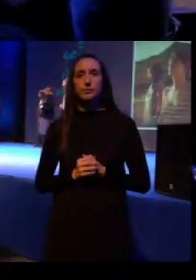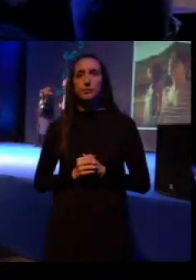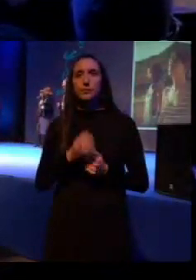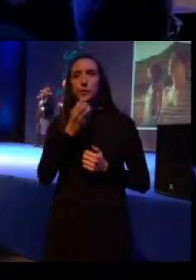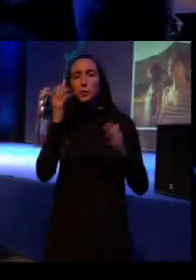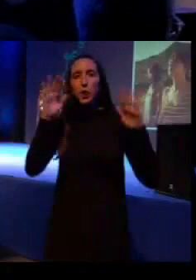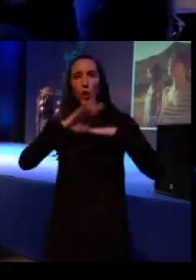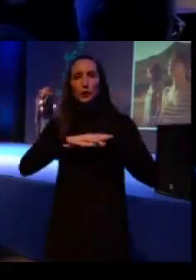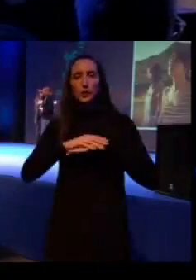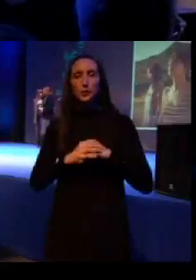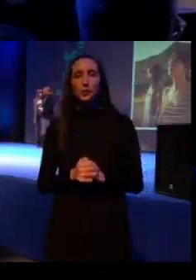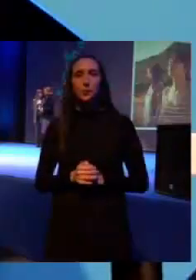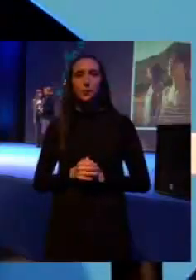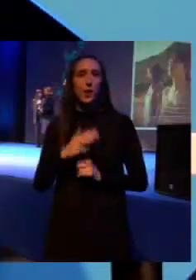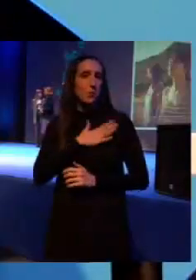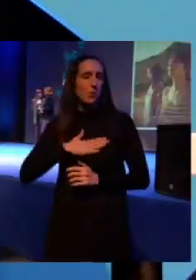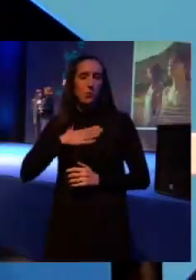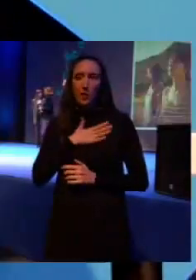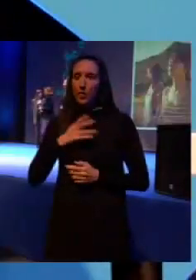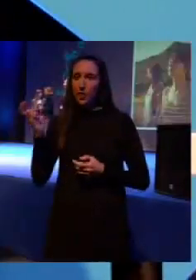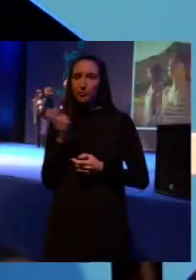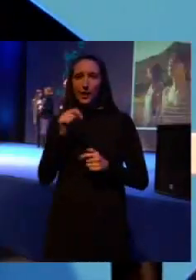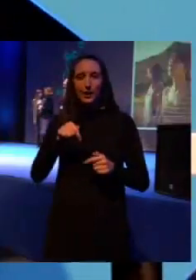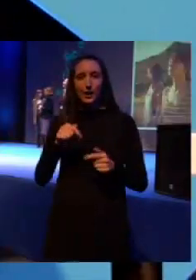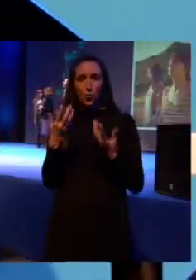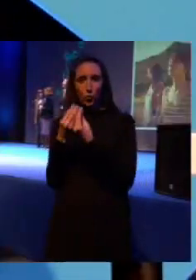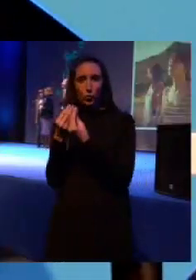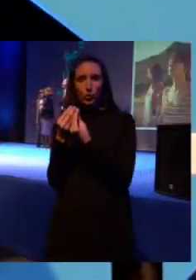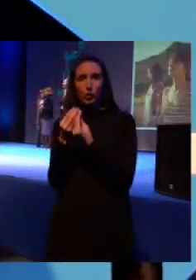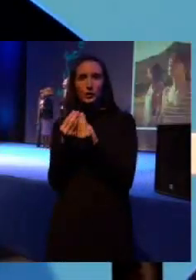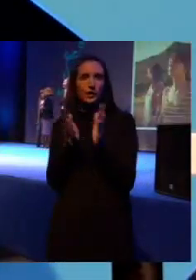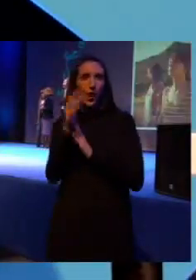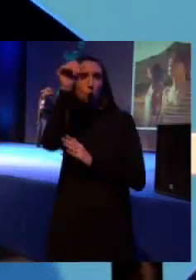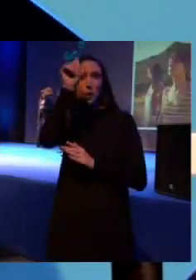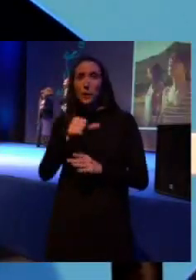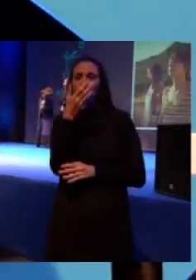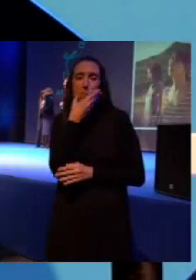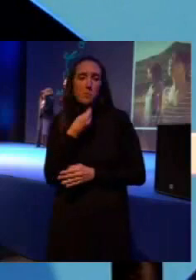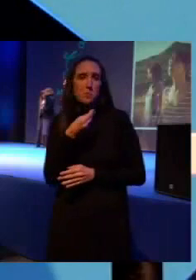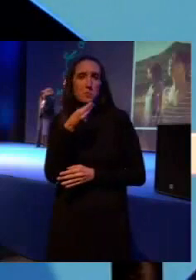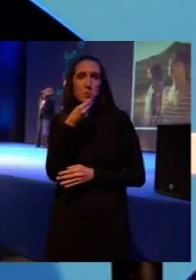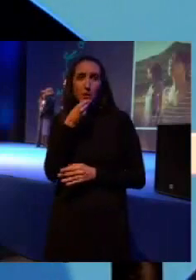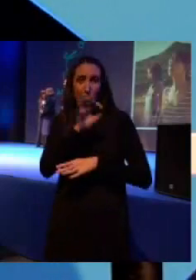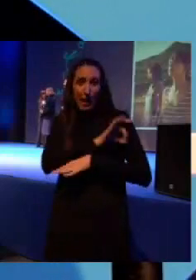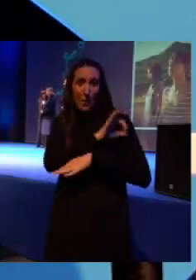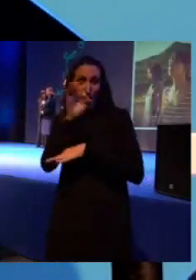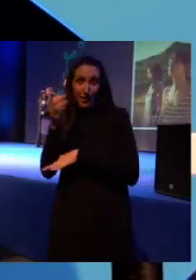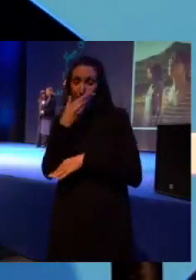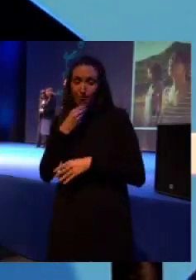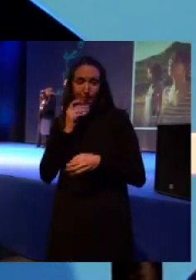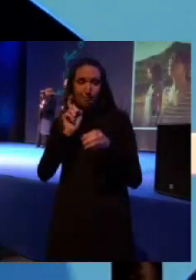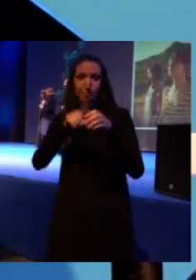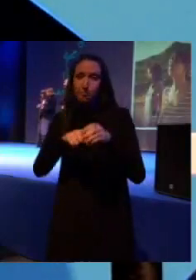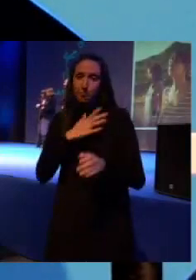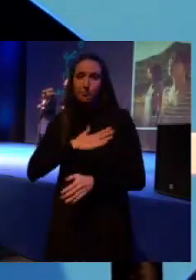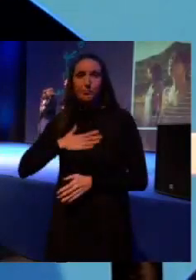Buenas noches. Es un placer estar aquí entre todos ustedes, formar parte de una película tan bonita como la de Amanece. Y